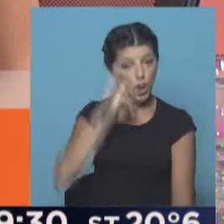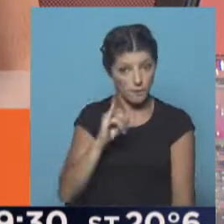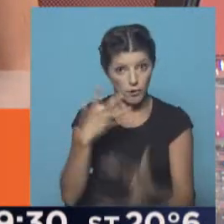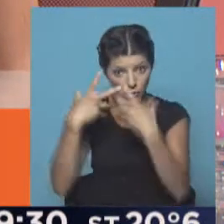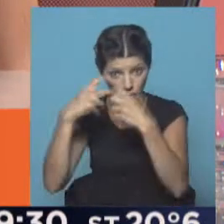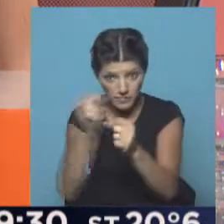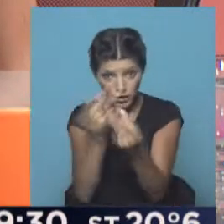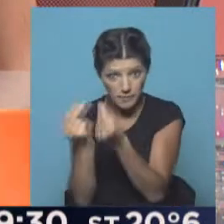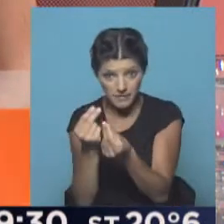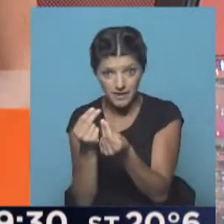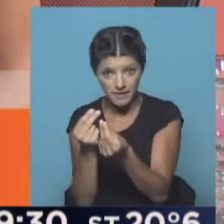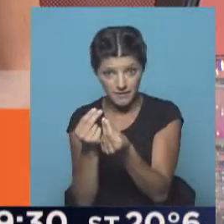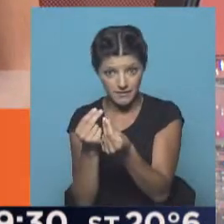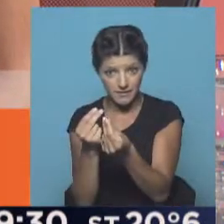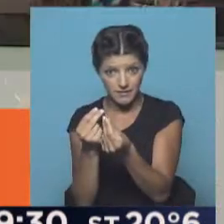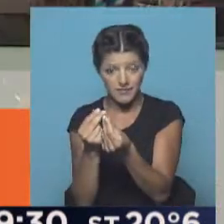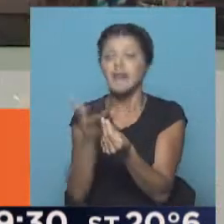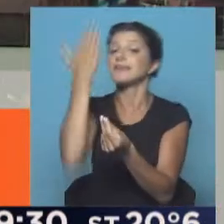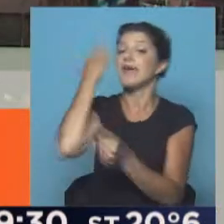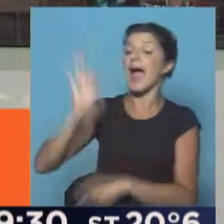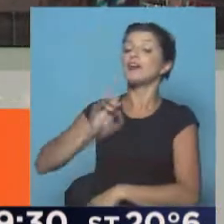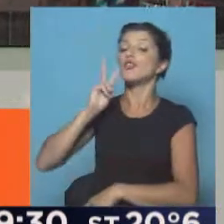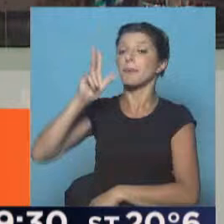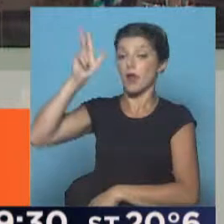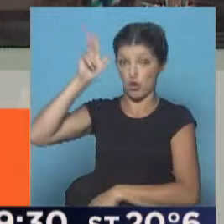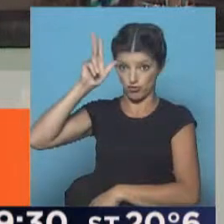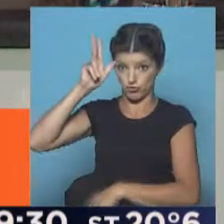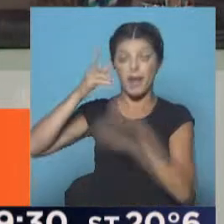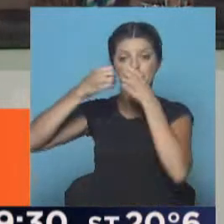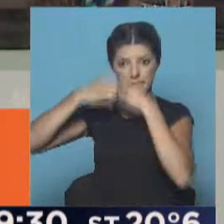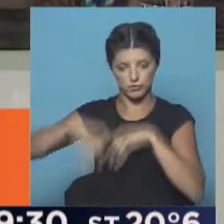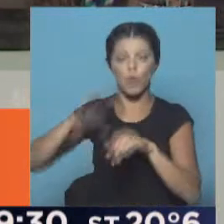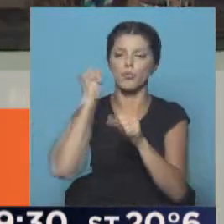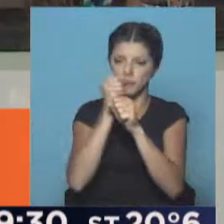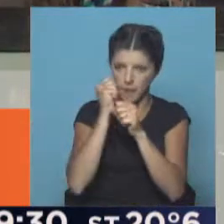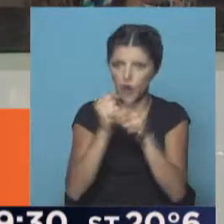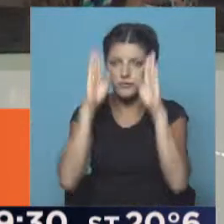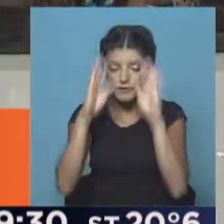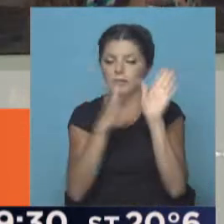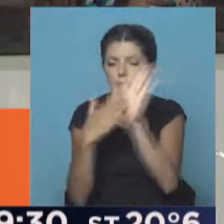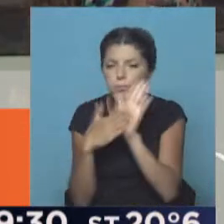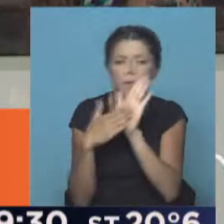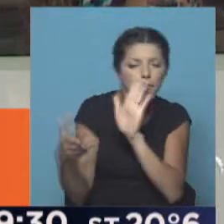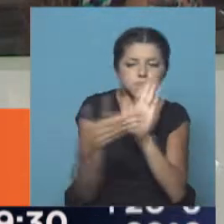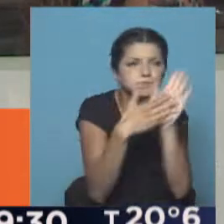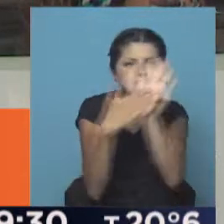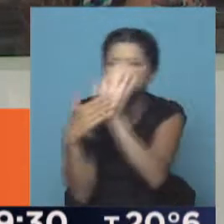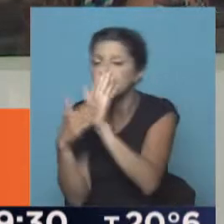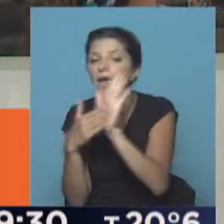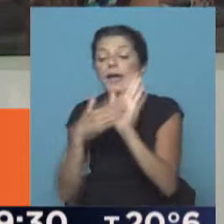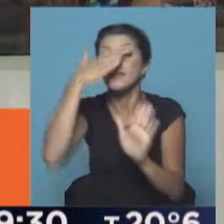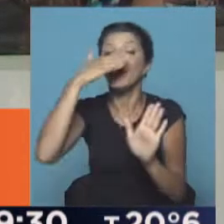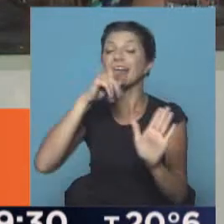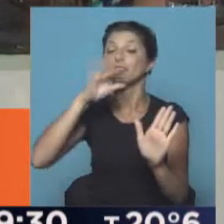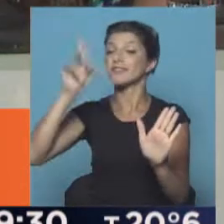terminado. Digamos, había empezado en el 2008, se estaba haciendo un trabajo de campo, de recolección de pruebas, y el 14 de junio, cuando López